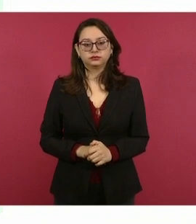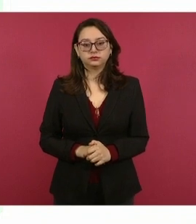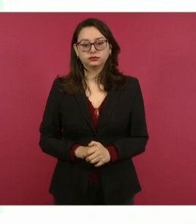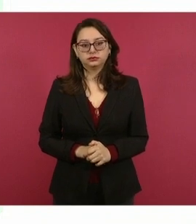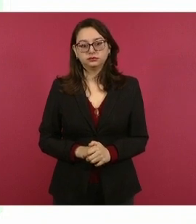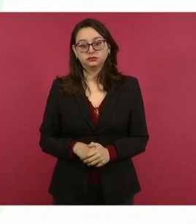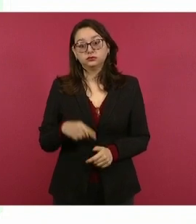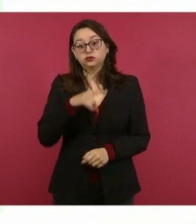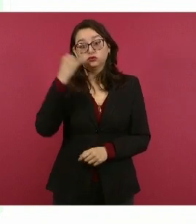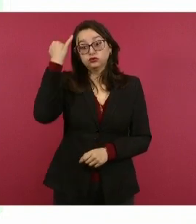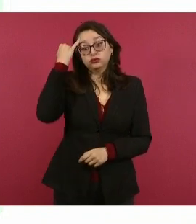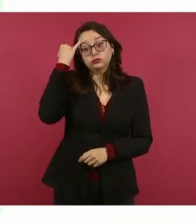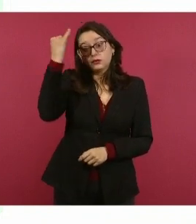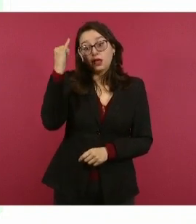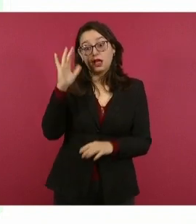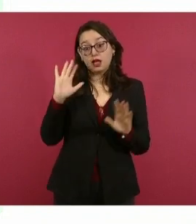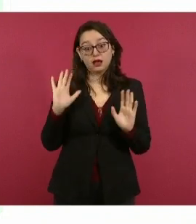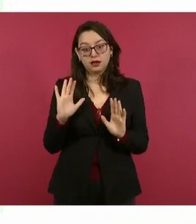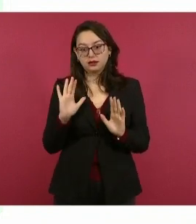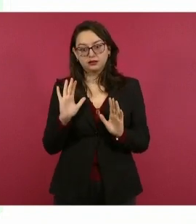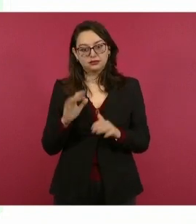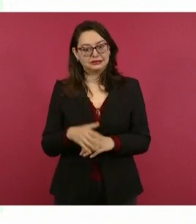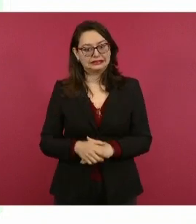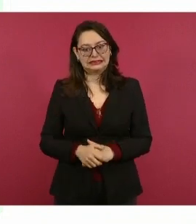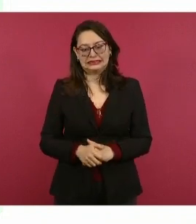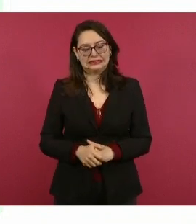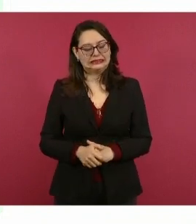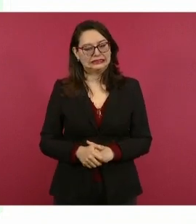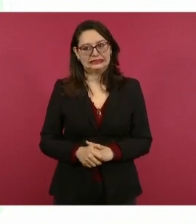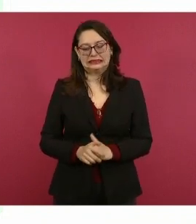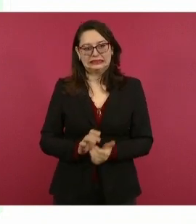Porque esa es la idea, ¿no? Muy clasista